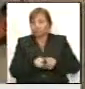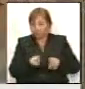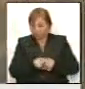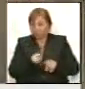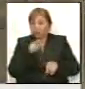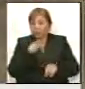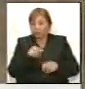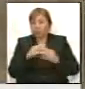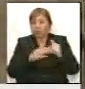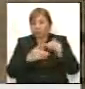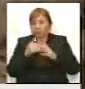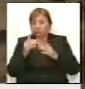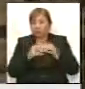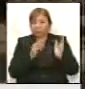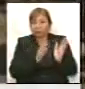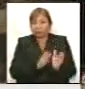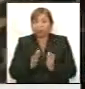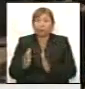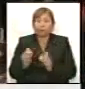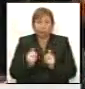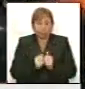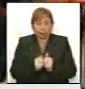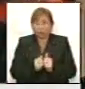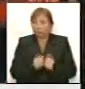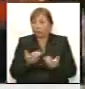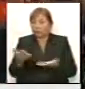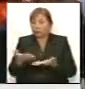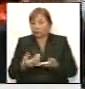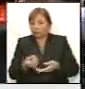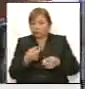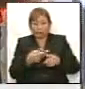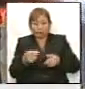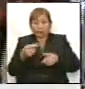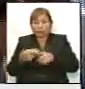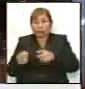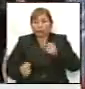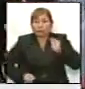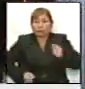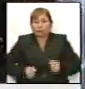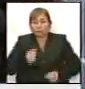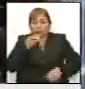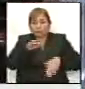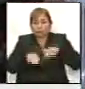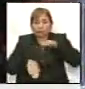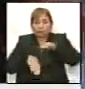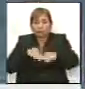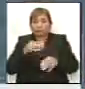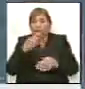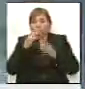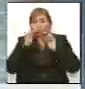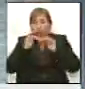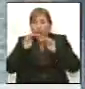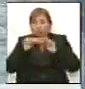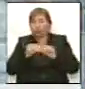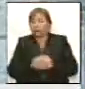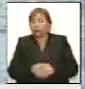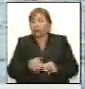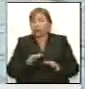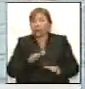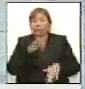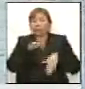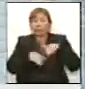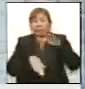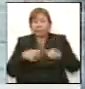en la etapa de construcción y acondicionamiento para albergar a las diversas disciplinas que se desarrollarán a orillas del mar. Las playas de nuestro